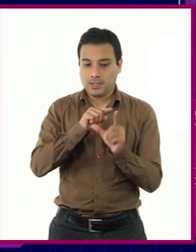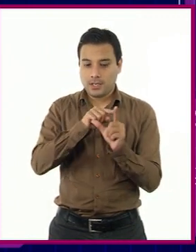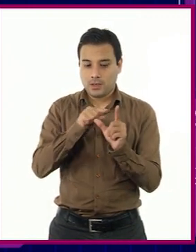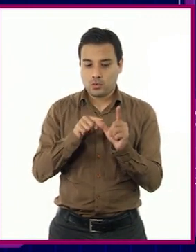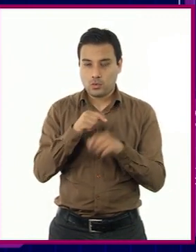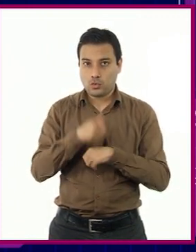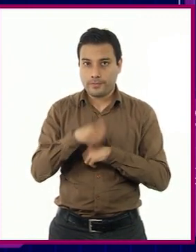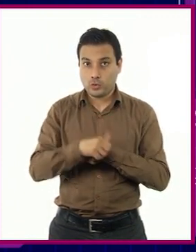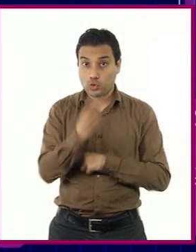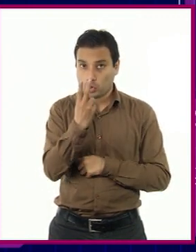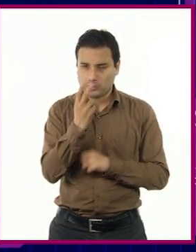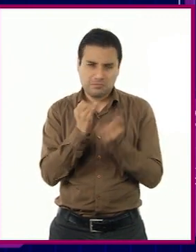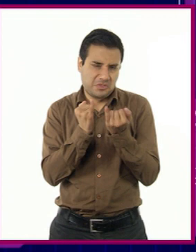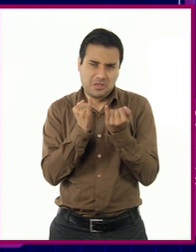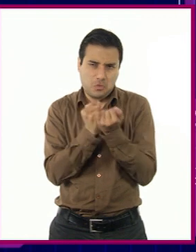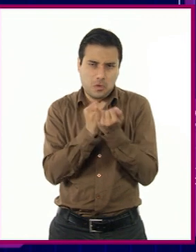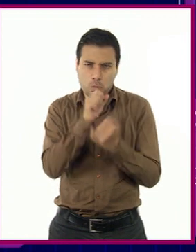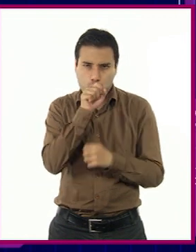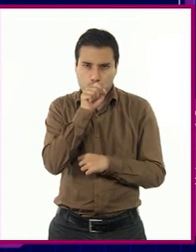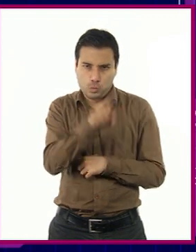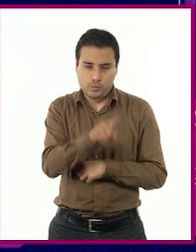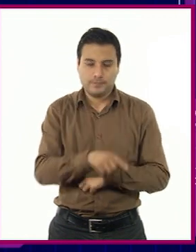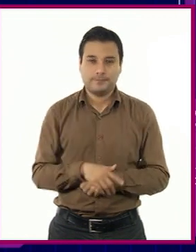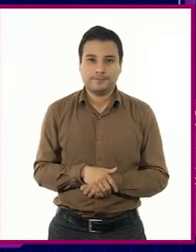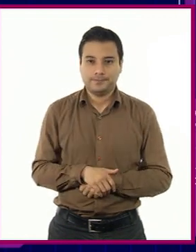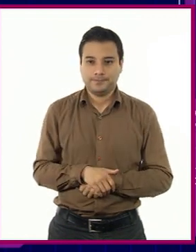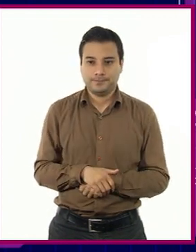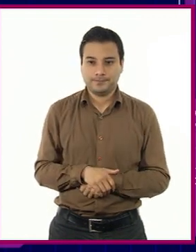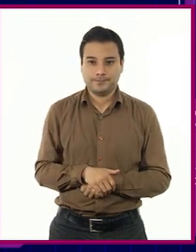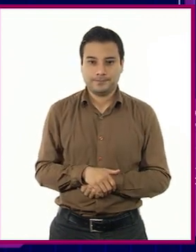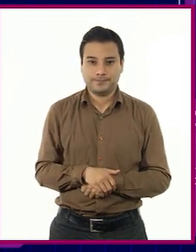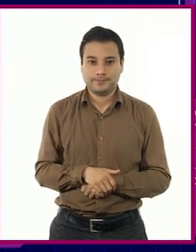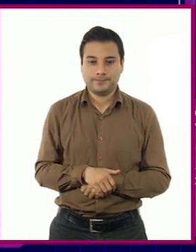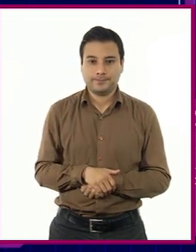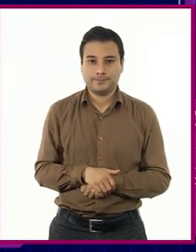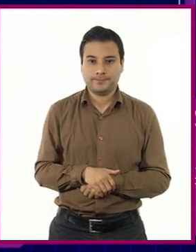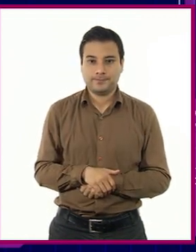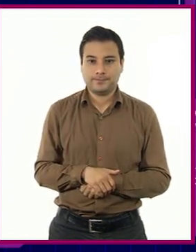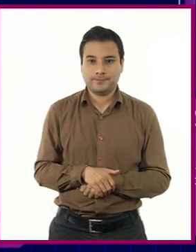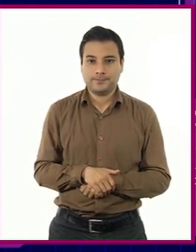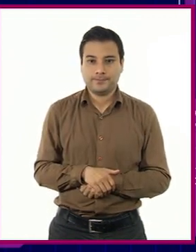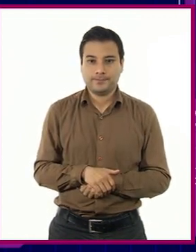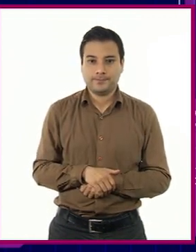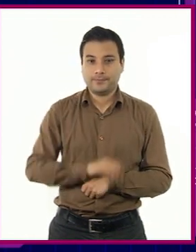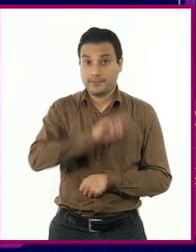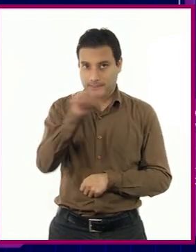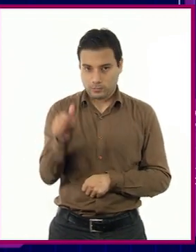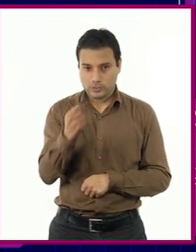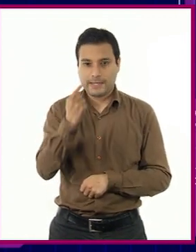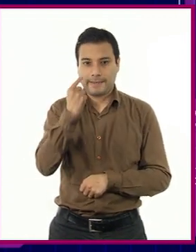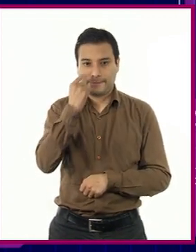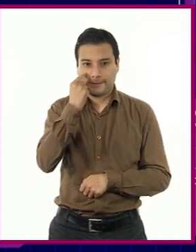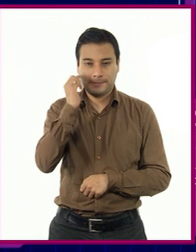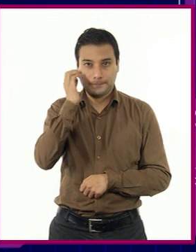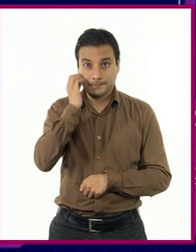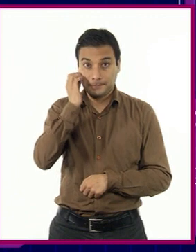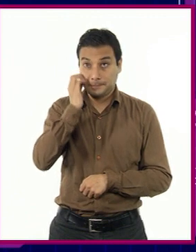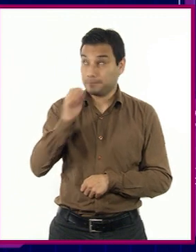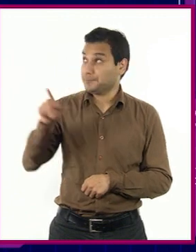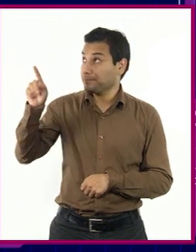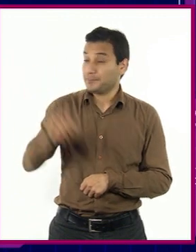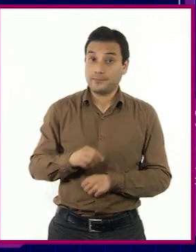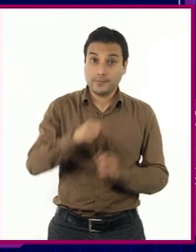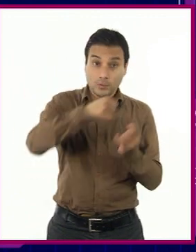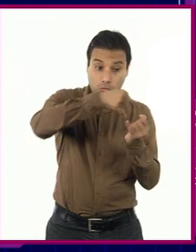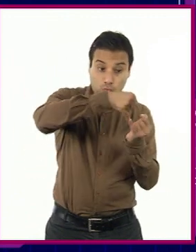por ser ángulos alternos internos. Al prolongar dos lados opuestos del paralelogramo,